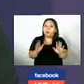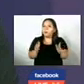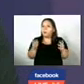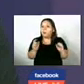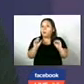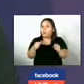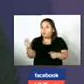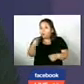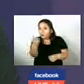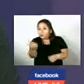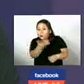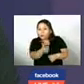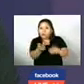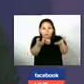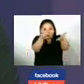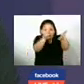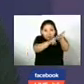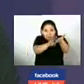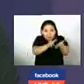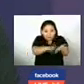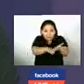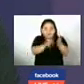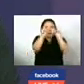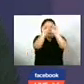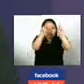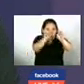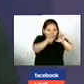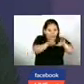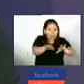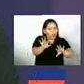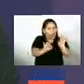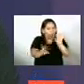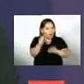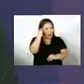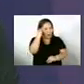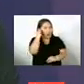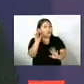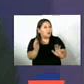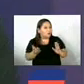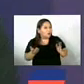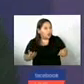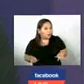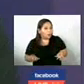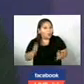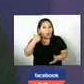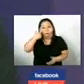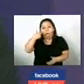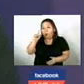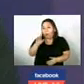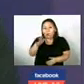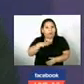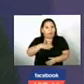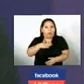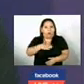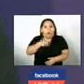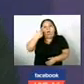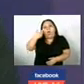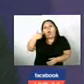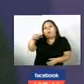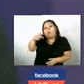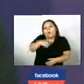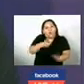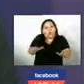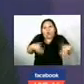acceder agendar su cita y yo sé que algunos preguntarán qué sucede si yo no tengo acceso a